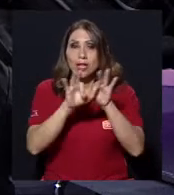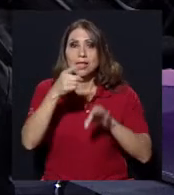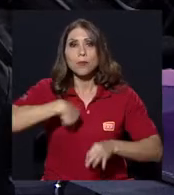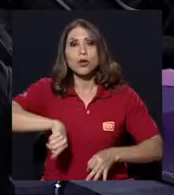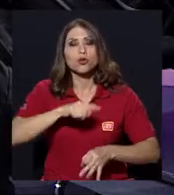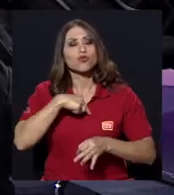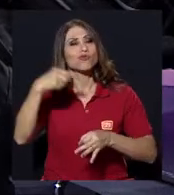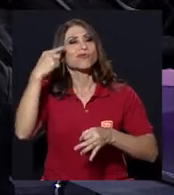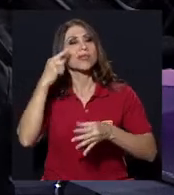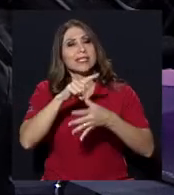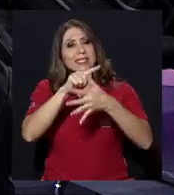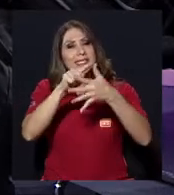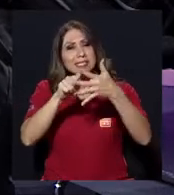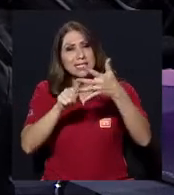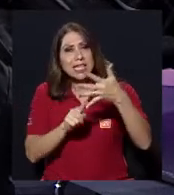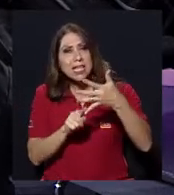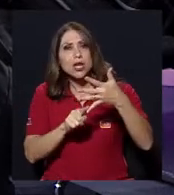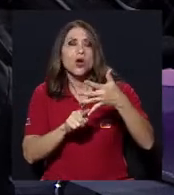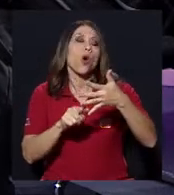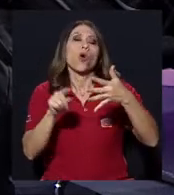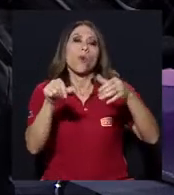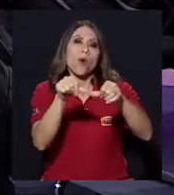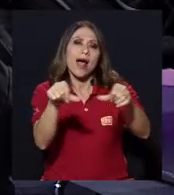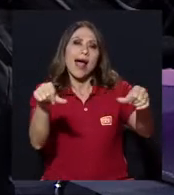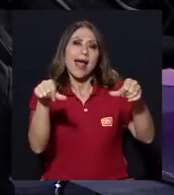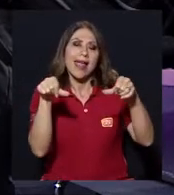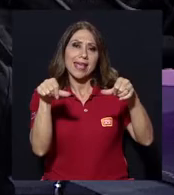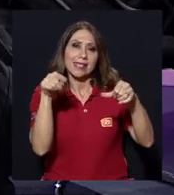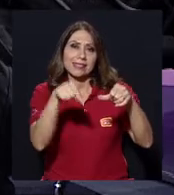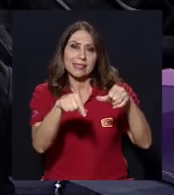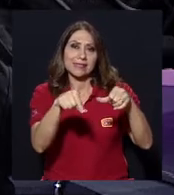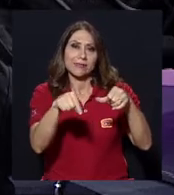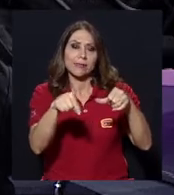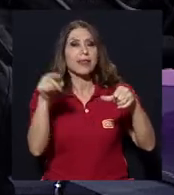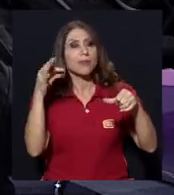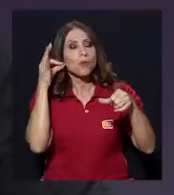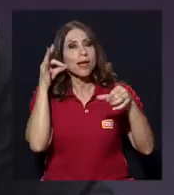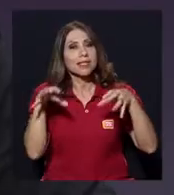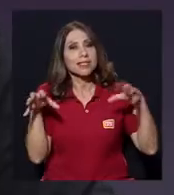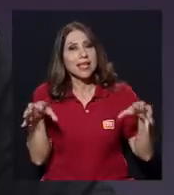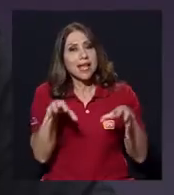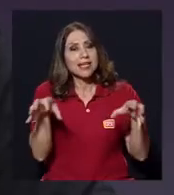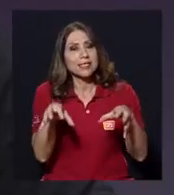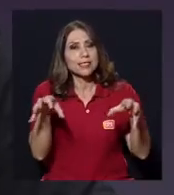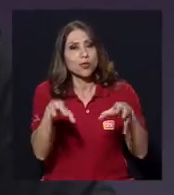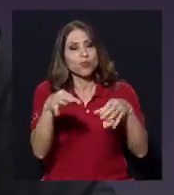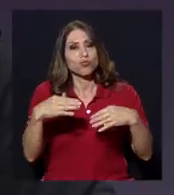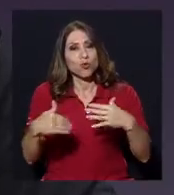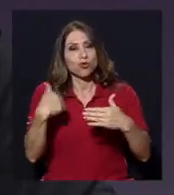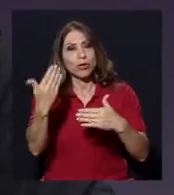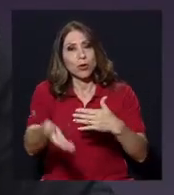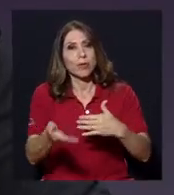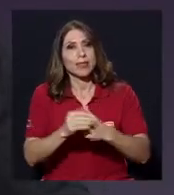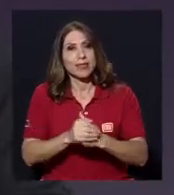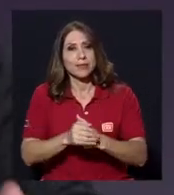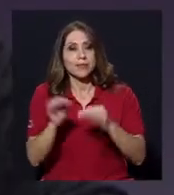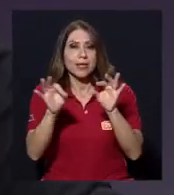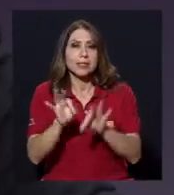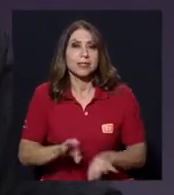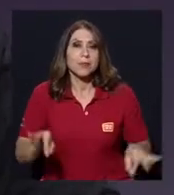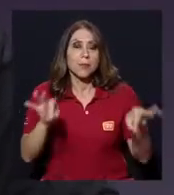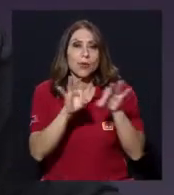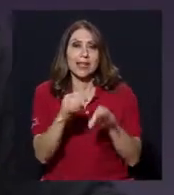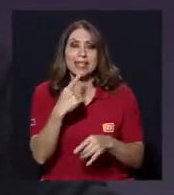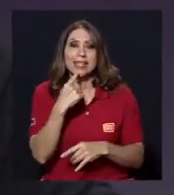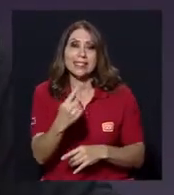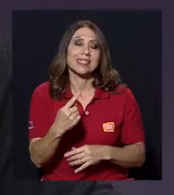digamos, de concepción de Mujeres en Acción posteriormente, ¿verdad? Es importante decir que el